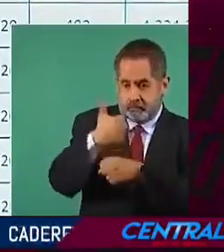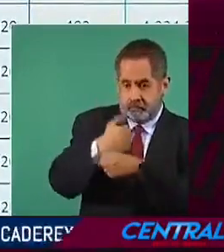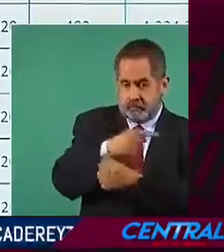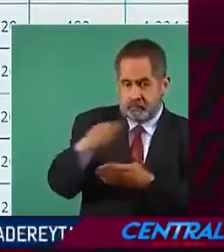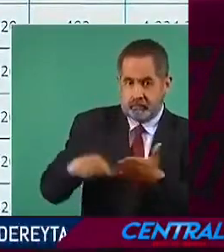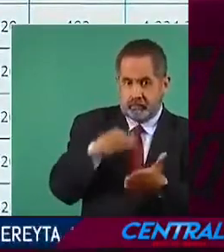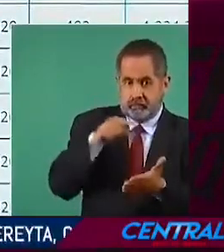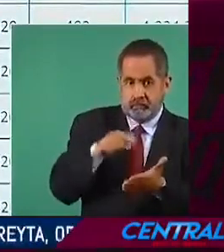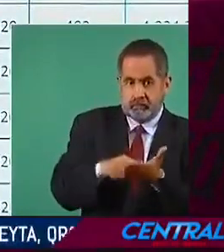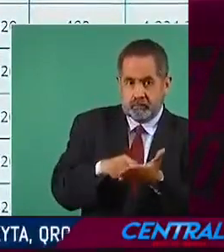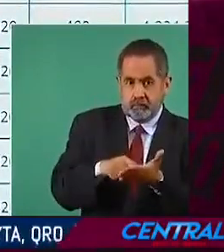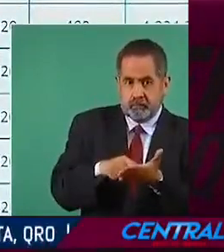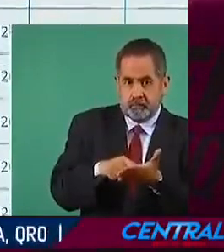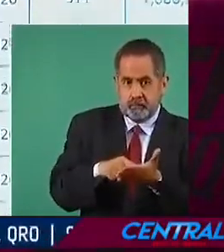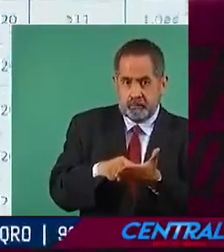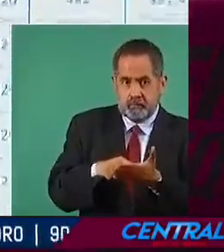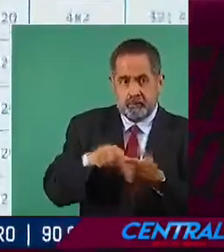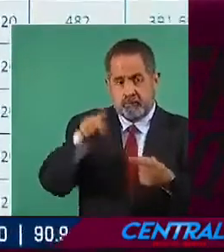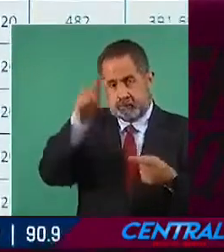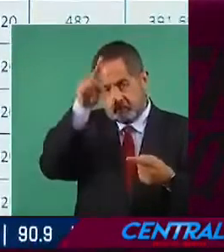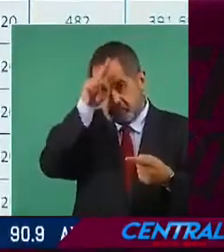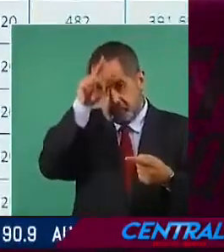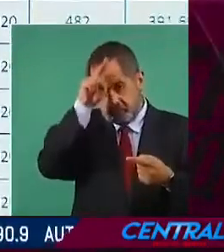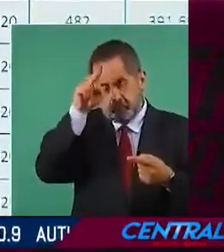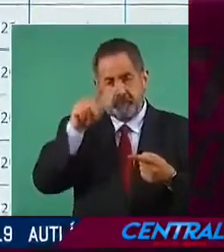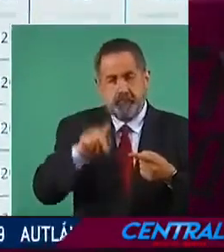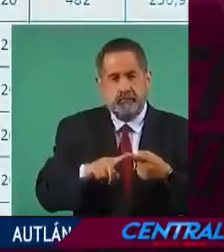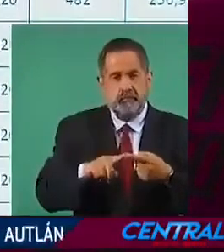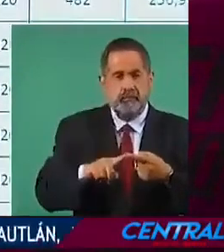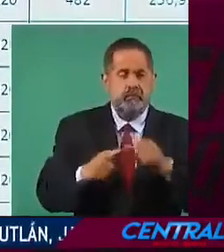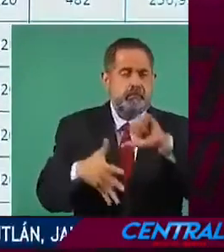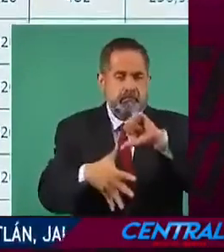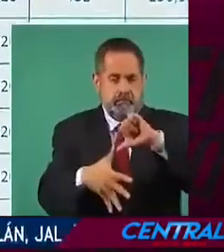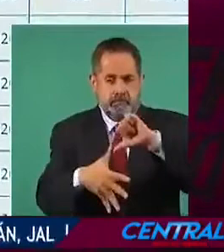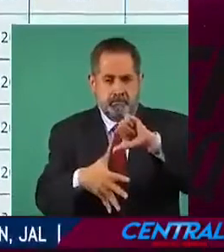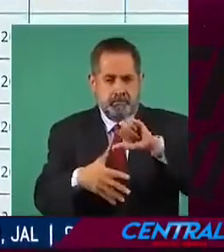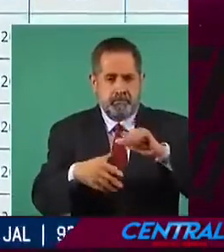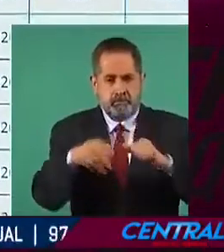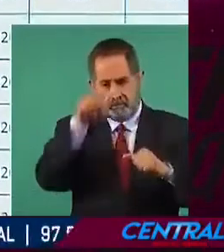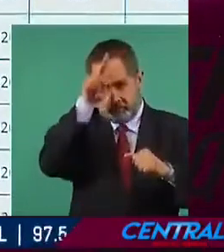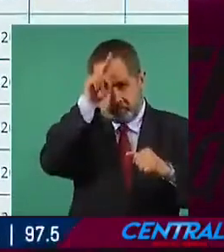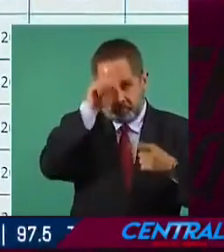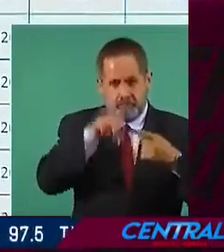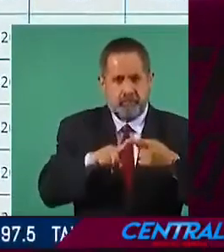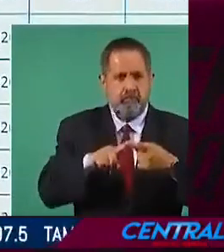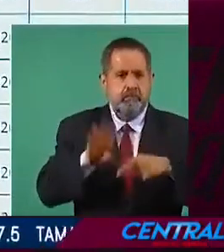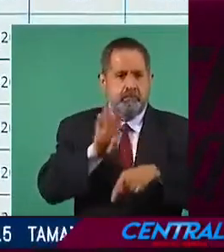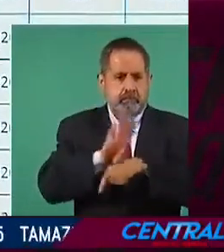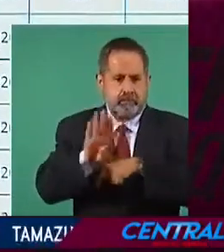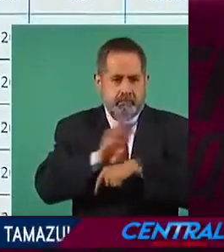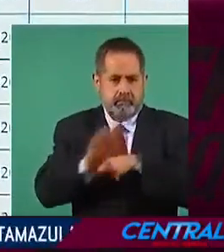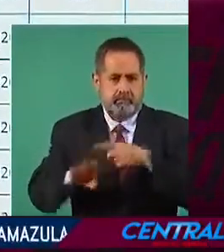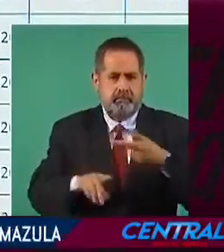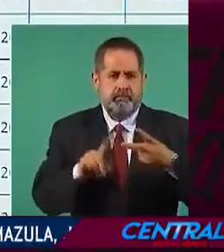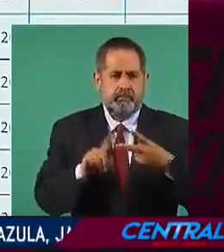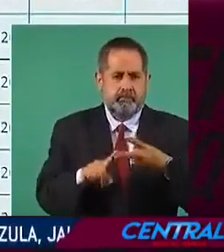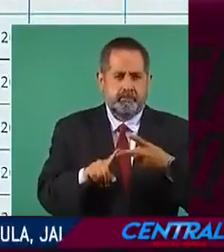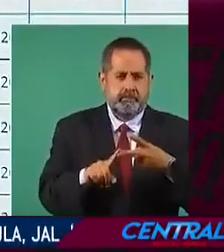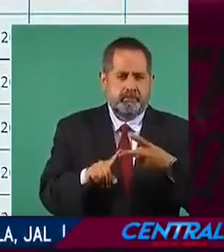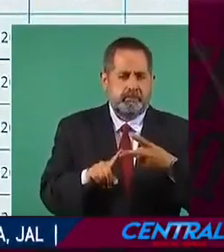sexto lugar, es Perú, América Latina, Brasil,